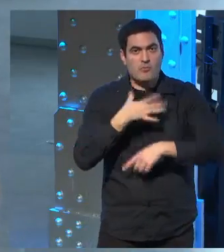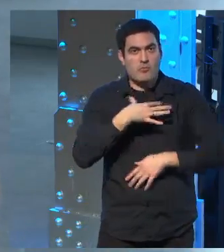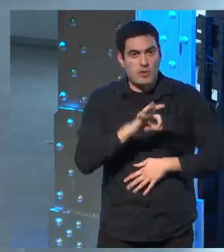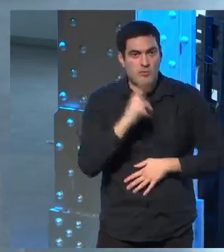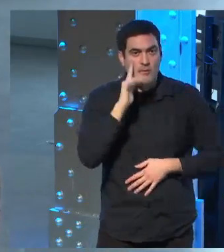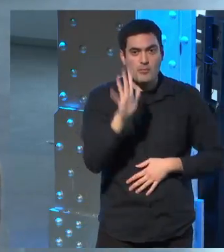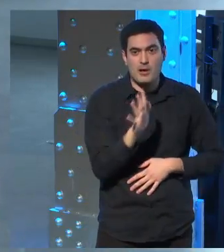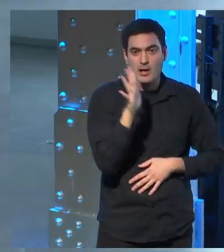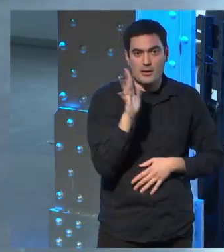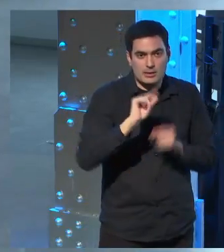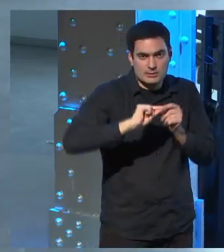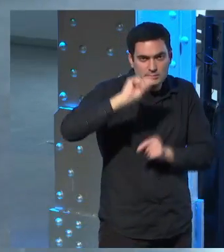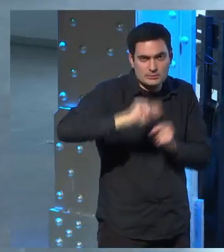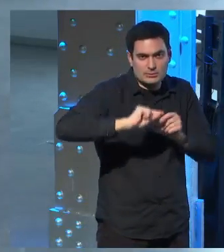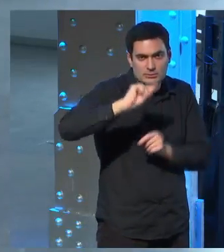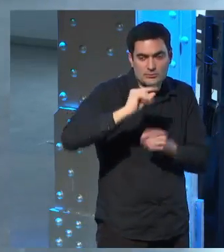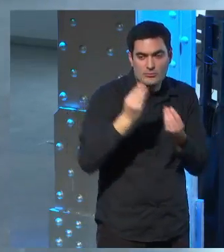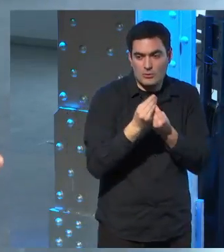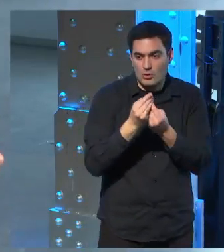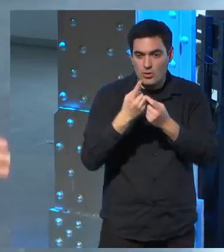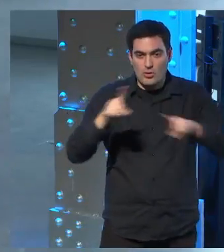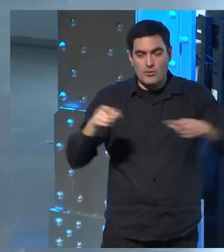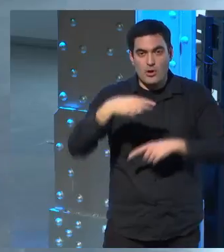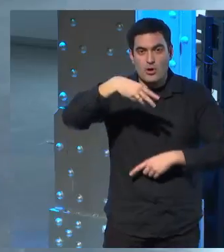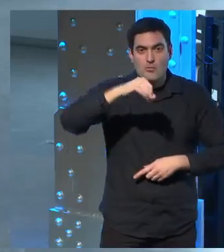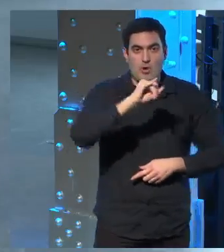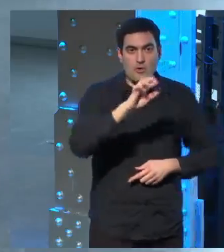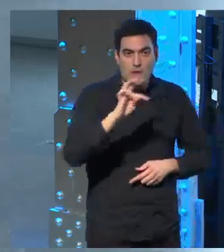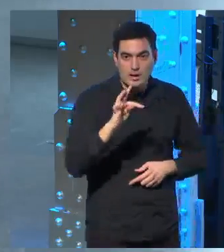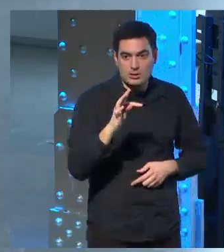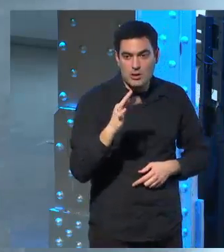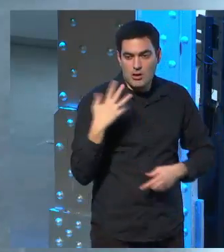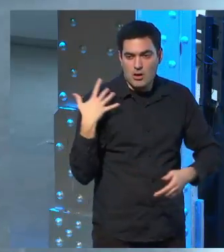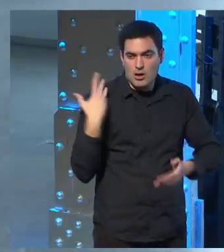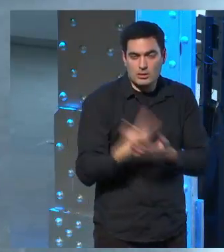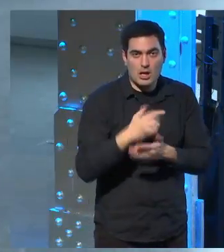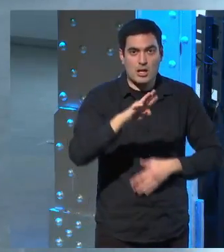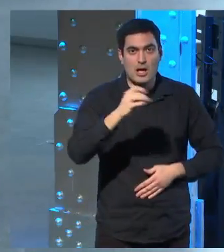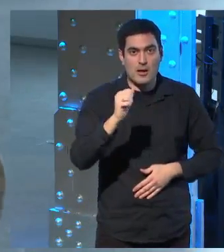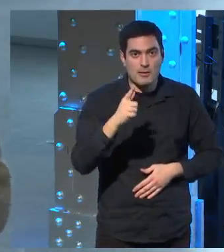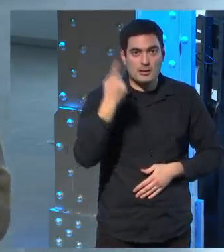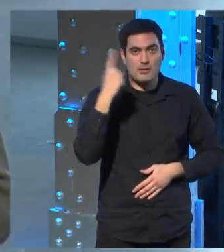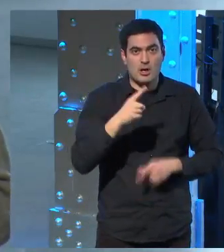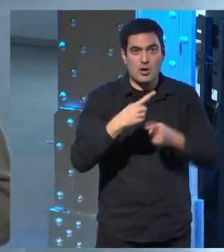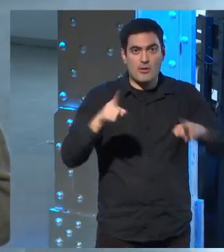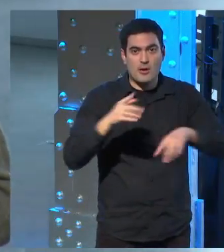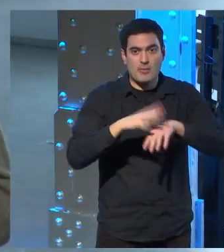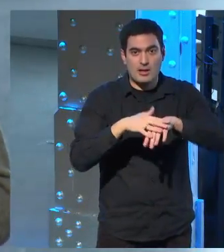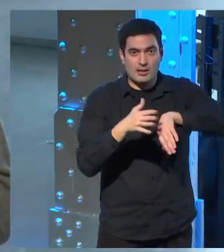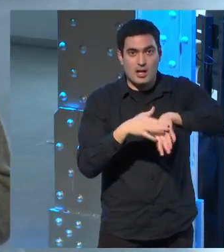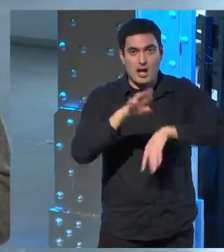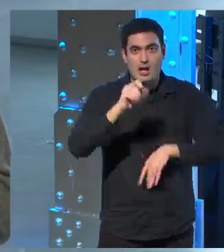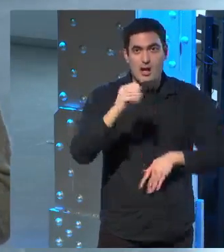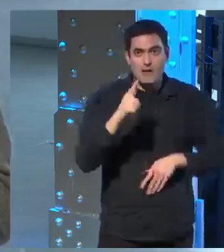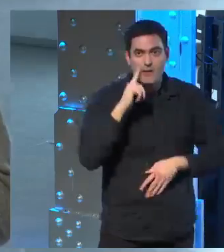que se está midiendo con los conciertos de Mozart hasta Ravel, ¿no? Hasta el concierto para la mano izquierda de